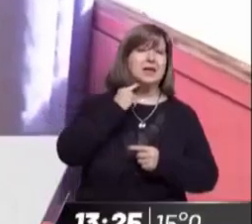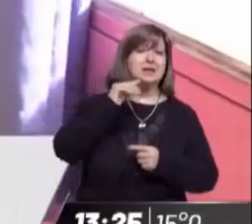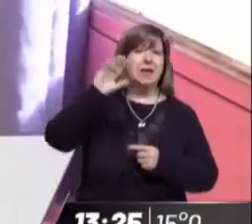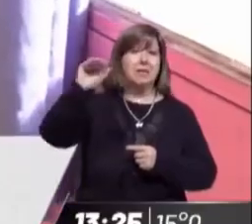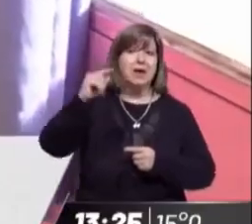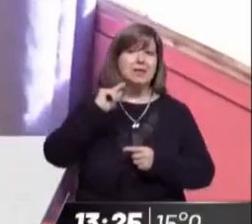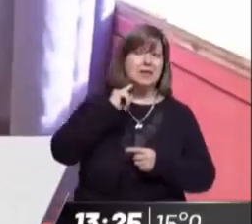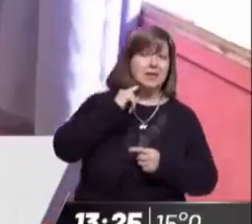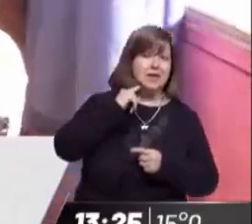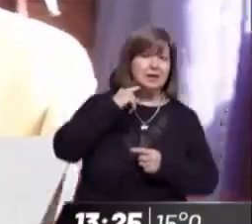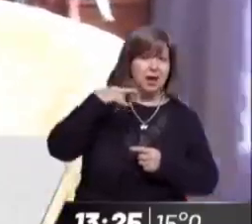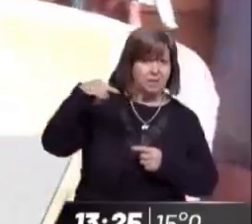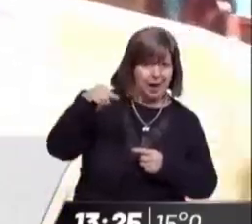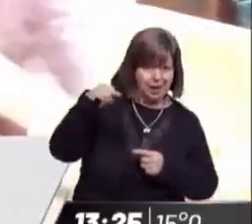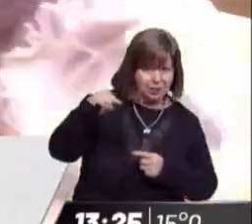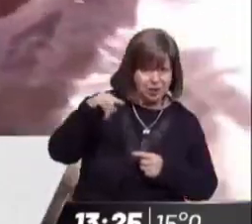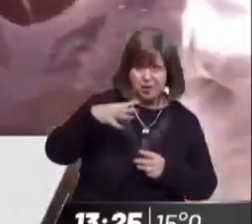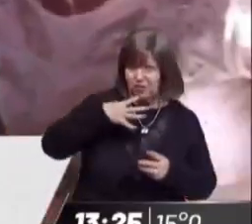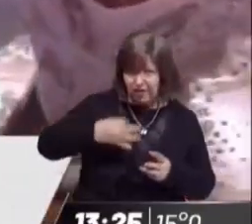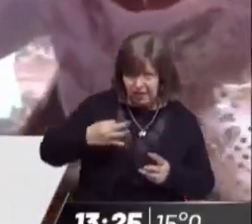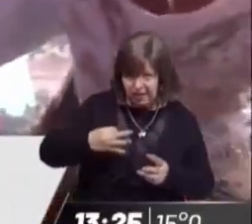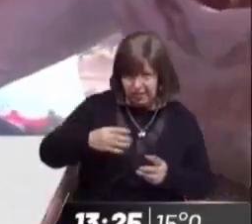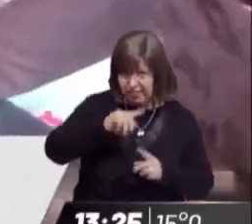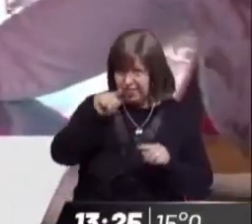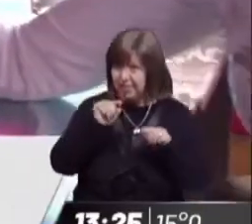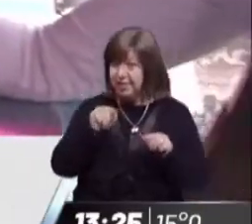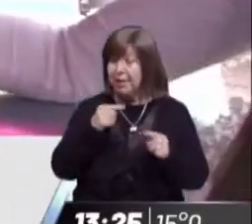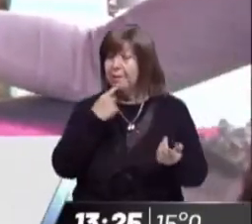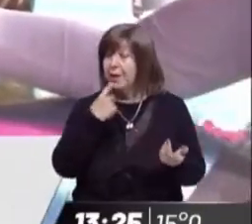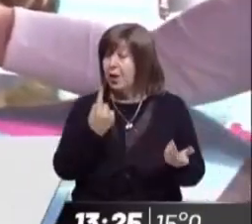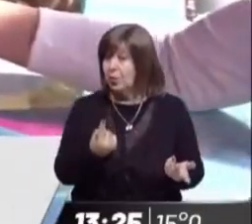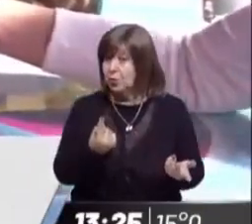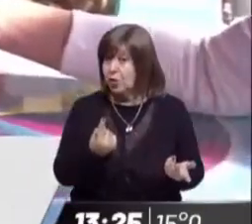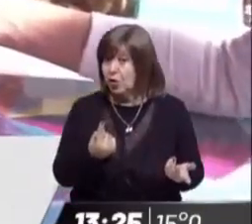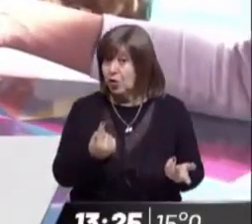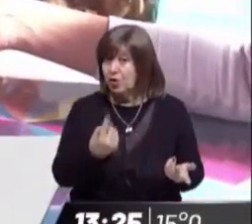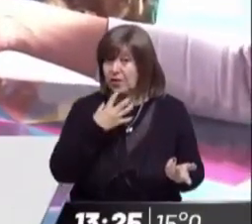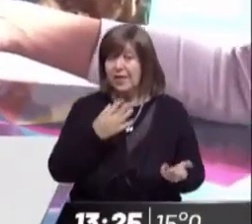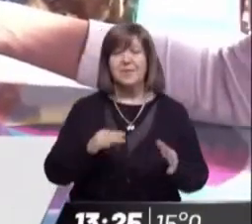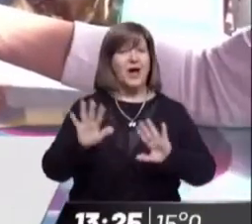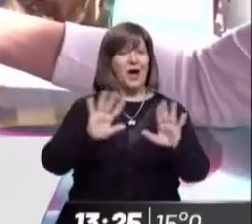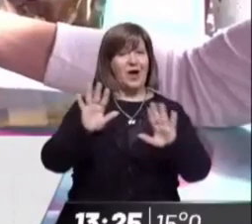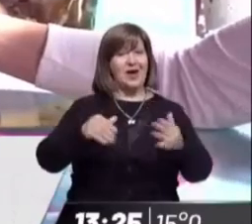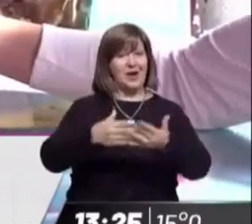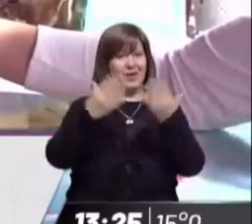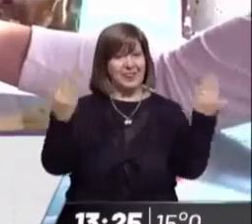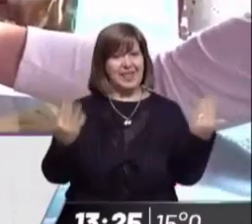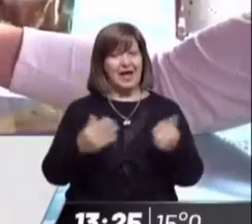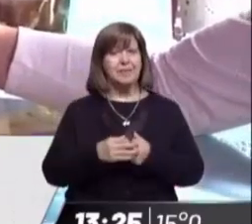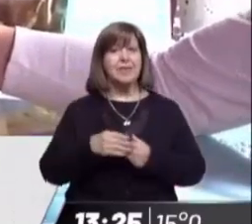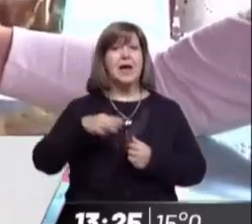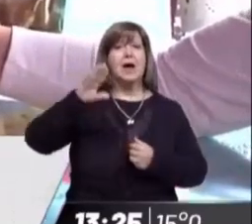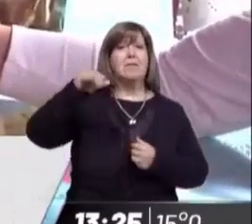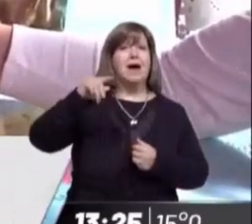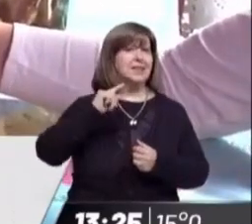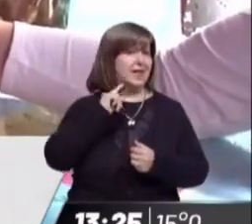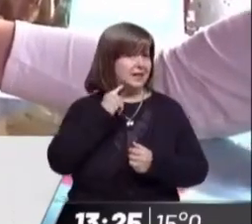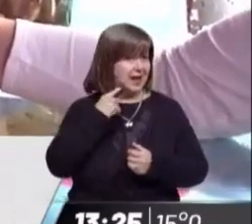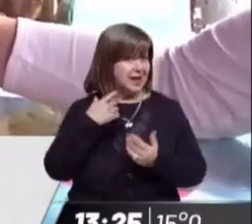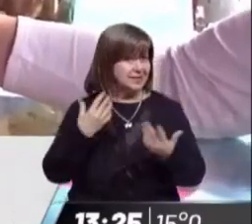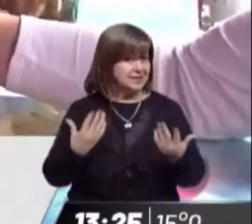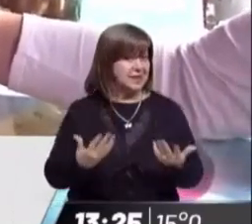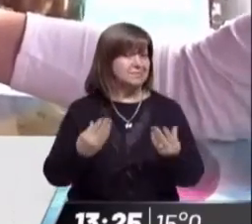qué hay que hacer Hola Ale Buen día Hola Marcela Buenos días Buenos días a la audiencia martes 13 a ver la